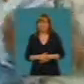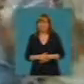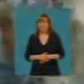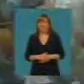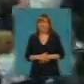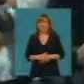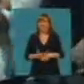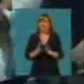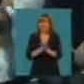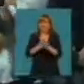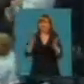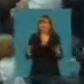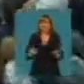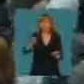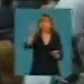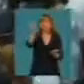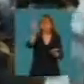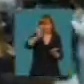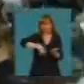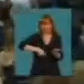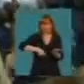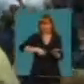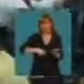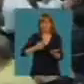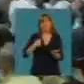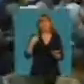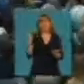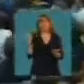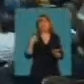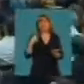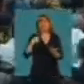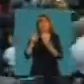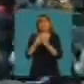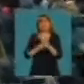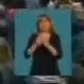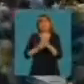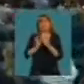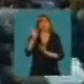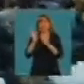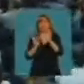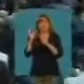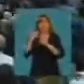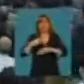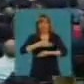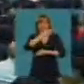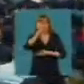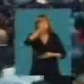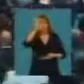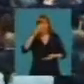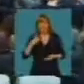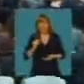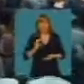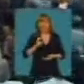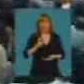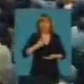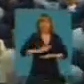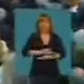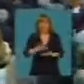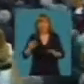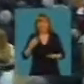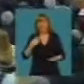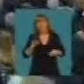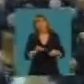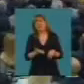Firma a continuación el acta de designación como Ministro de Planificación Federal, Inversión Pública y Servicios, el